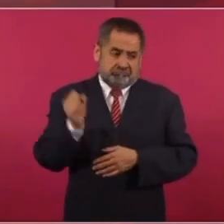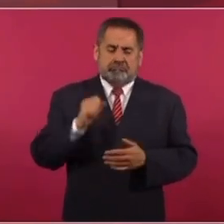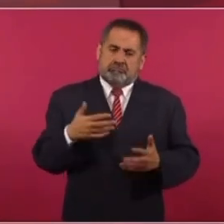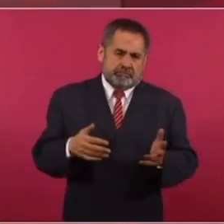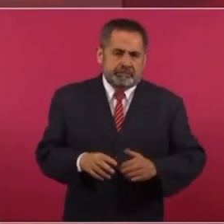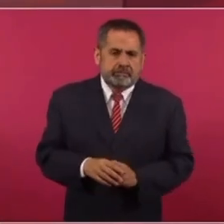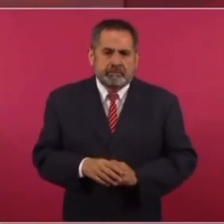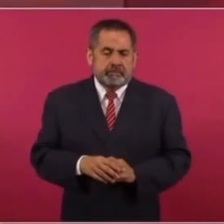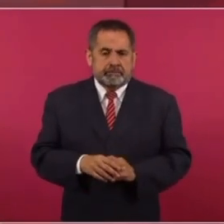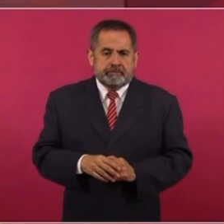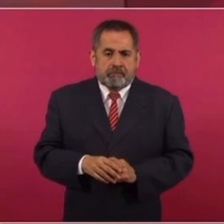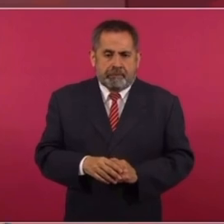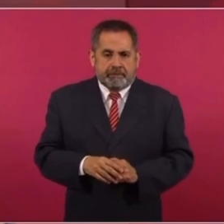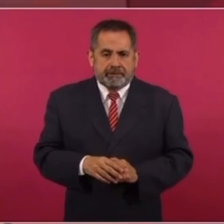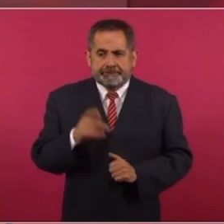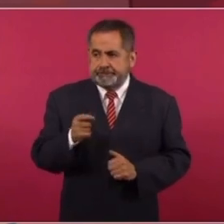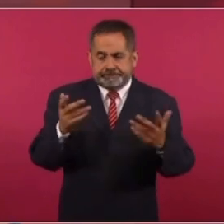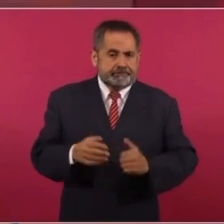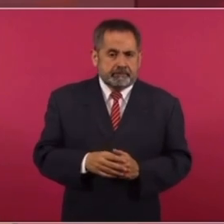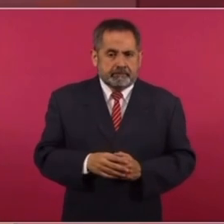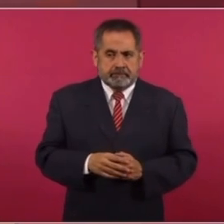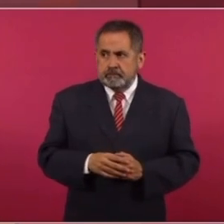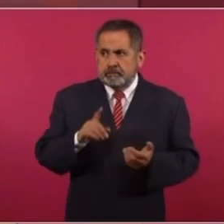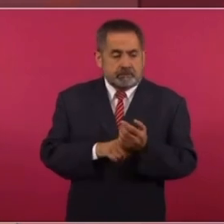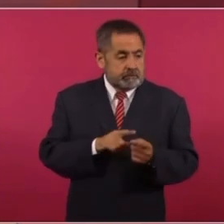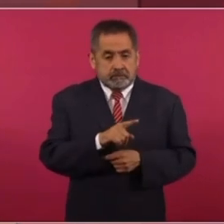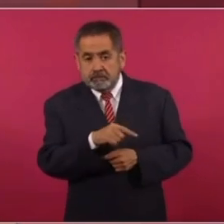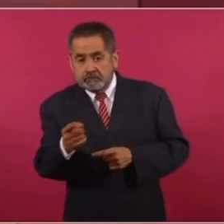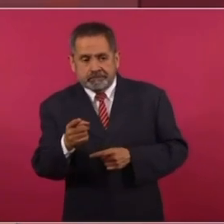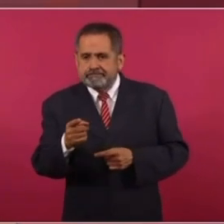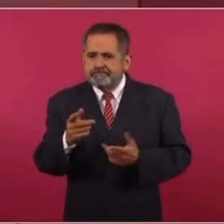buenos. Nada más que no le tienen